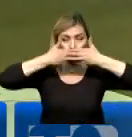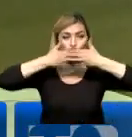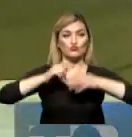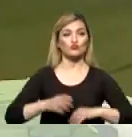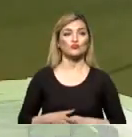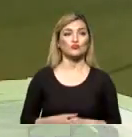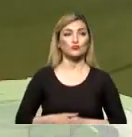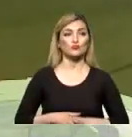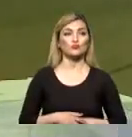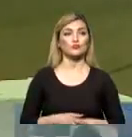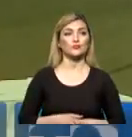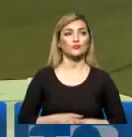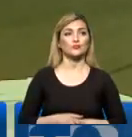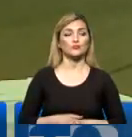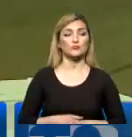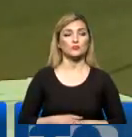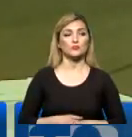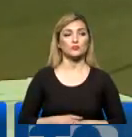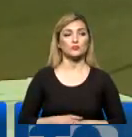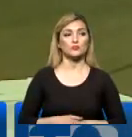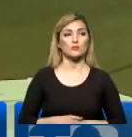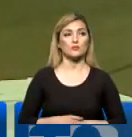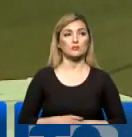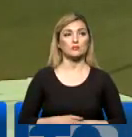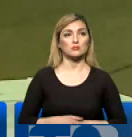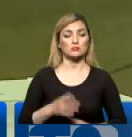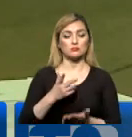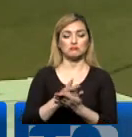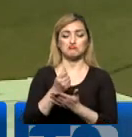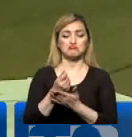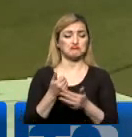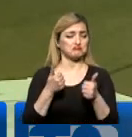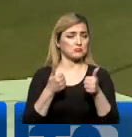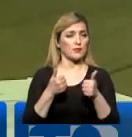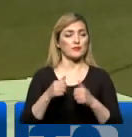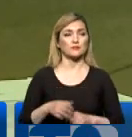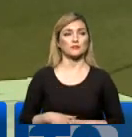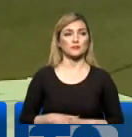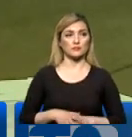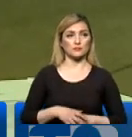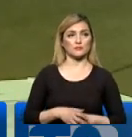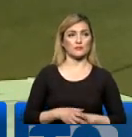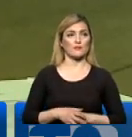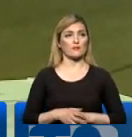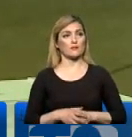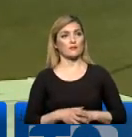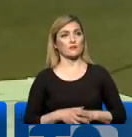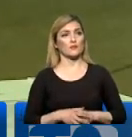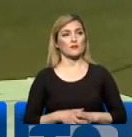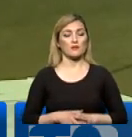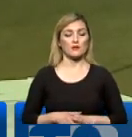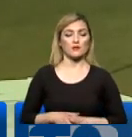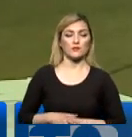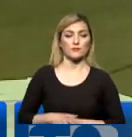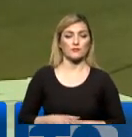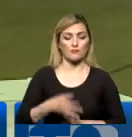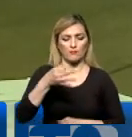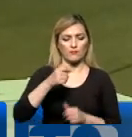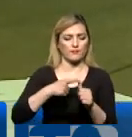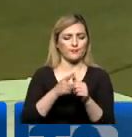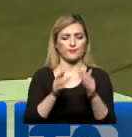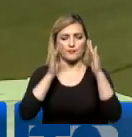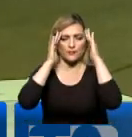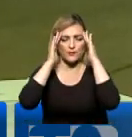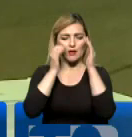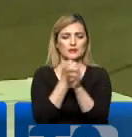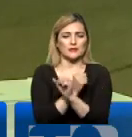una adquisición lo más conveniente, además para poder cumplir con nuestra principal prioridad, que es